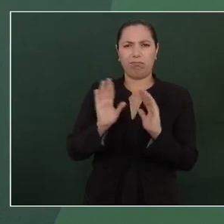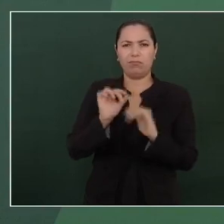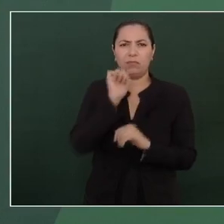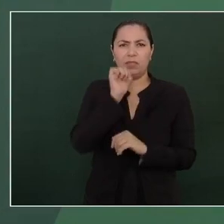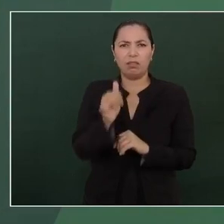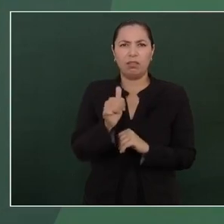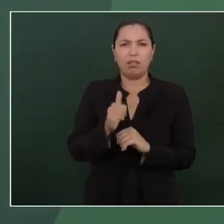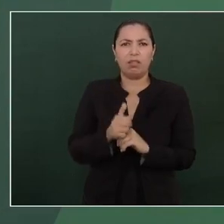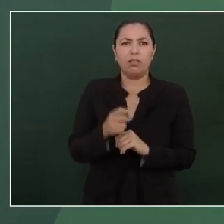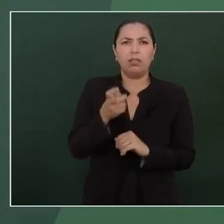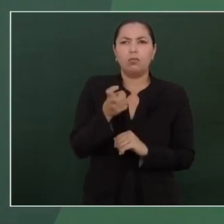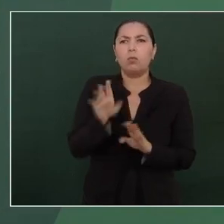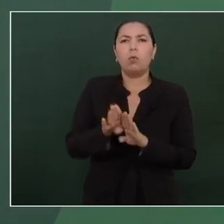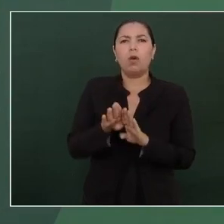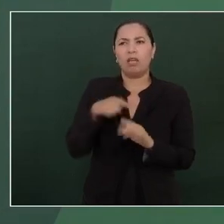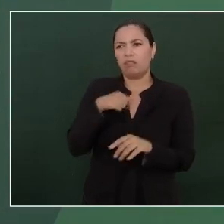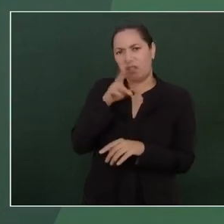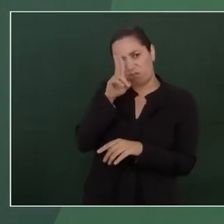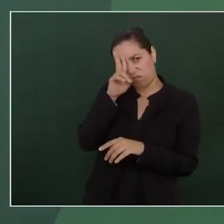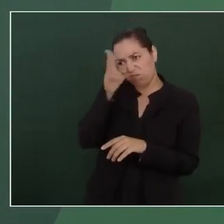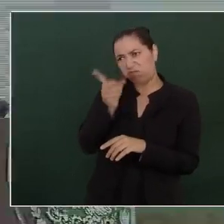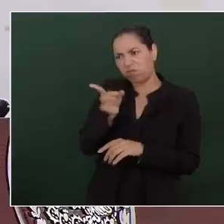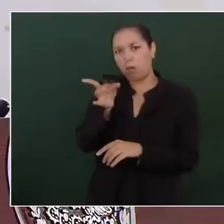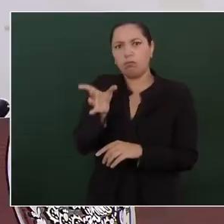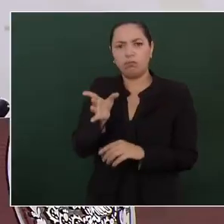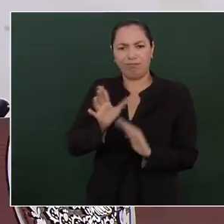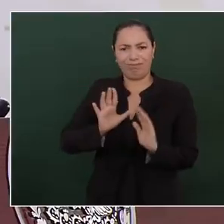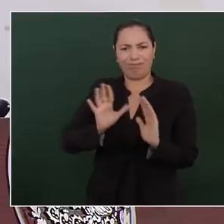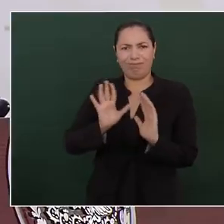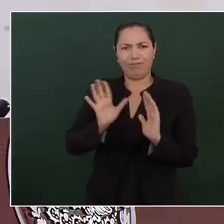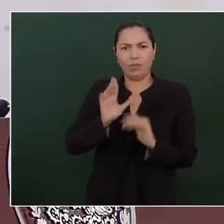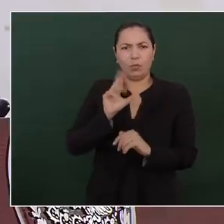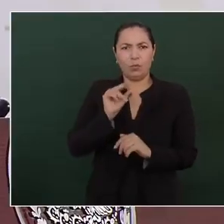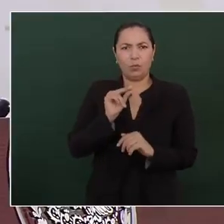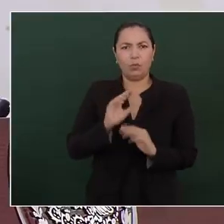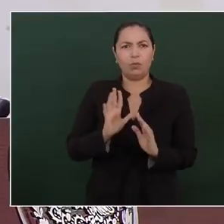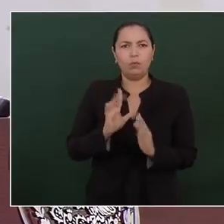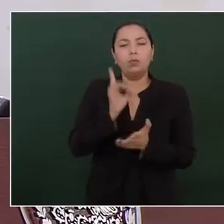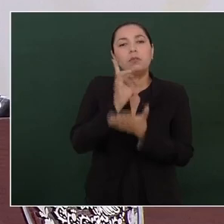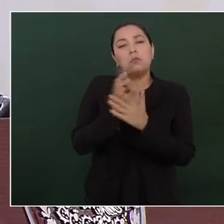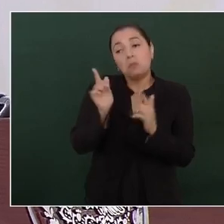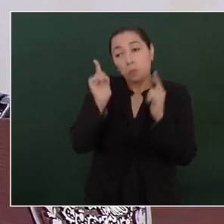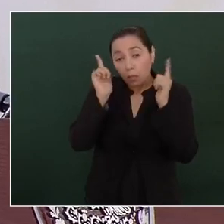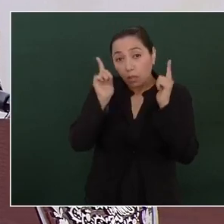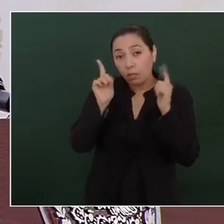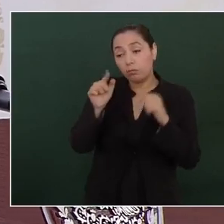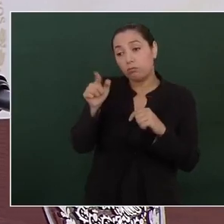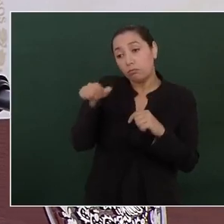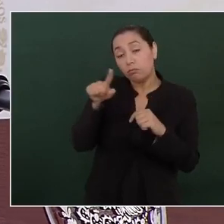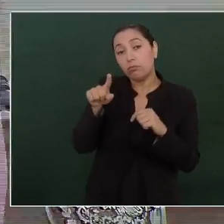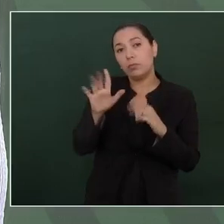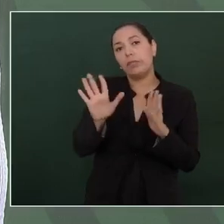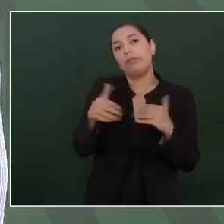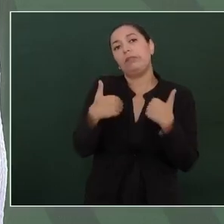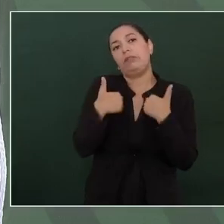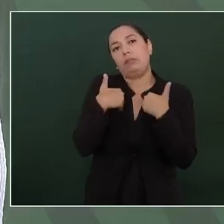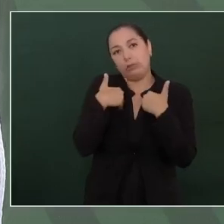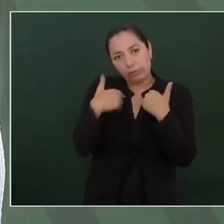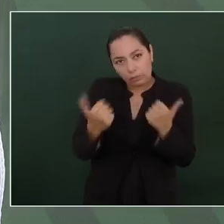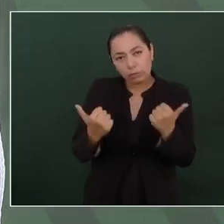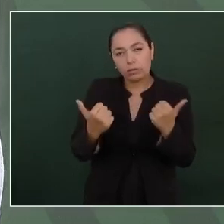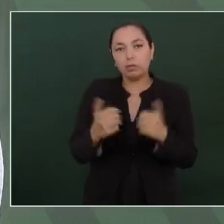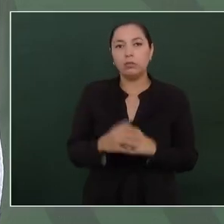mi fuerte la venganza. Es que ojalá y comprenda de